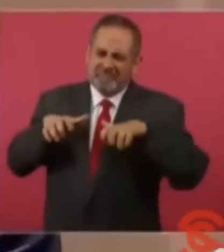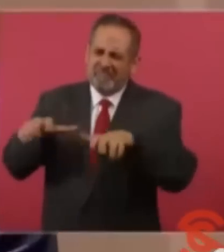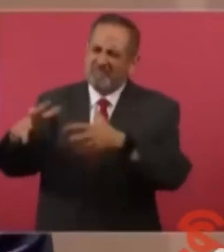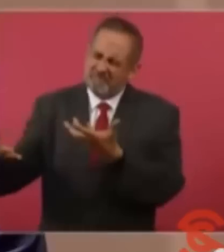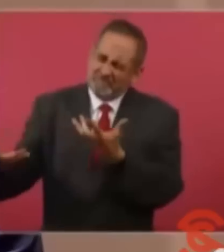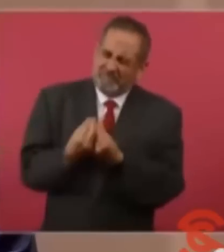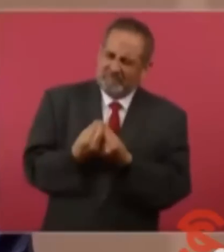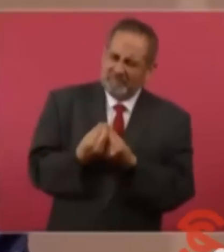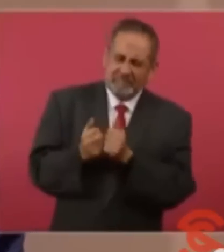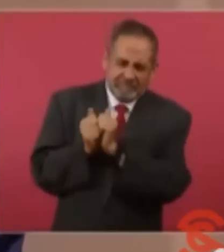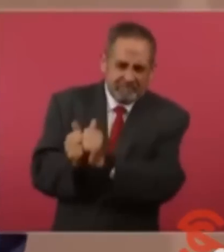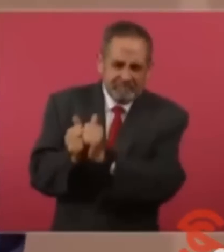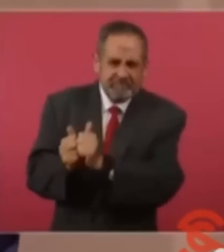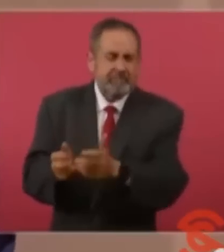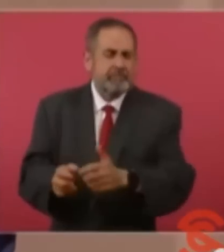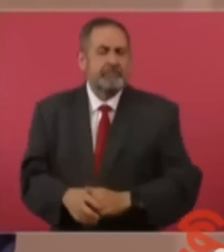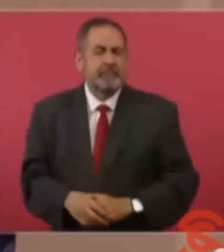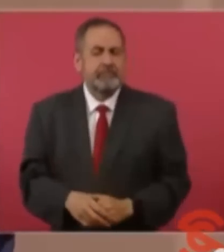pueblo.